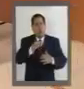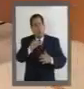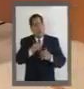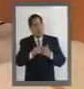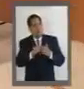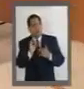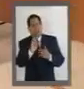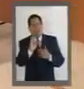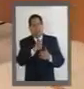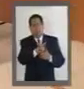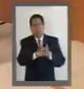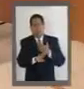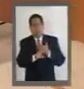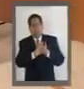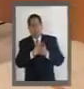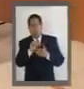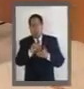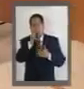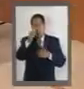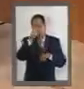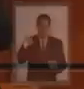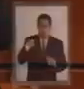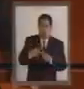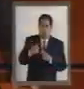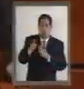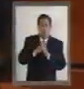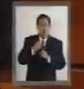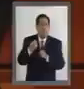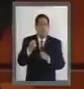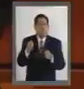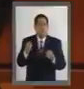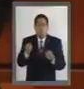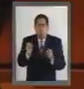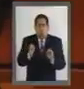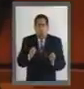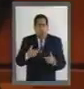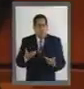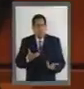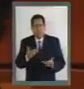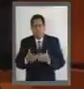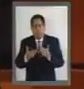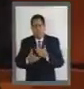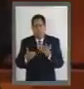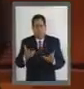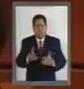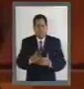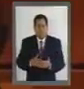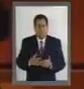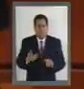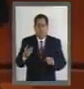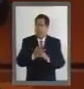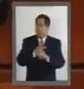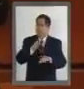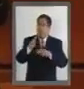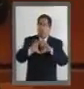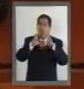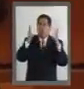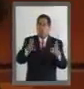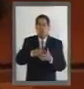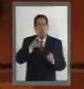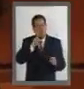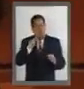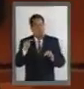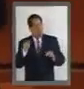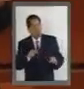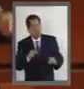acciones de gobiernos extranjeros. ¿Qué es lo que el concierto de las naciones vio